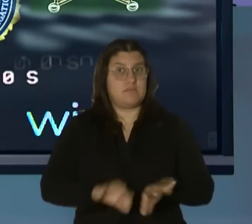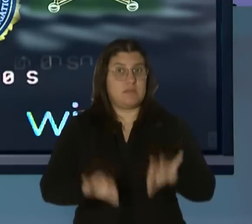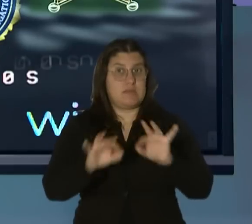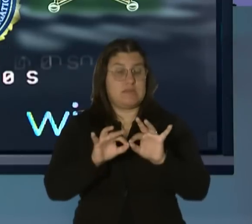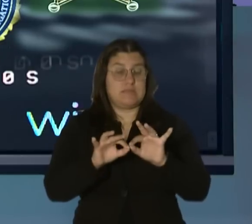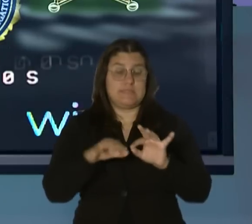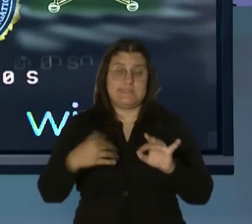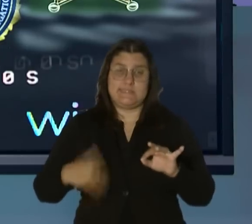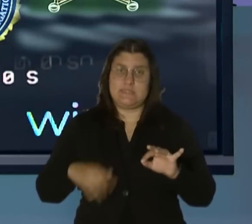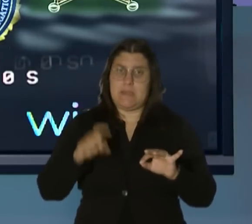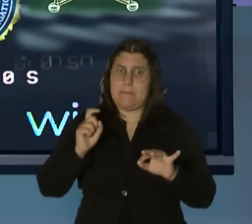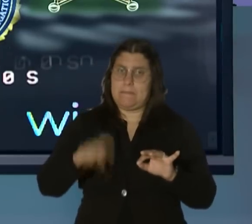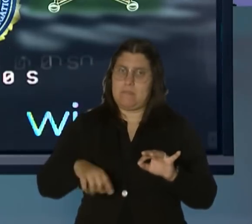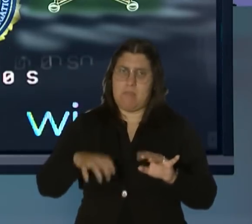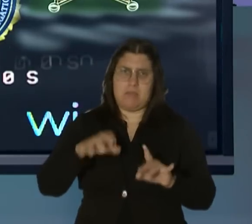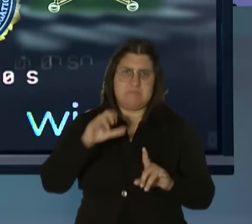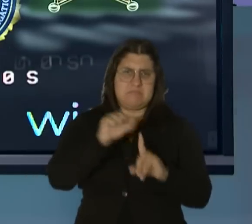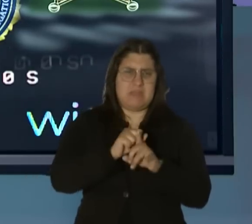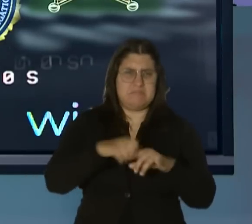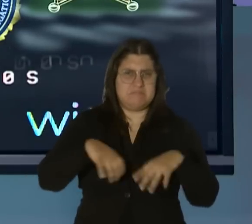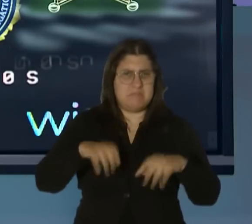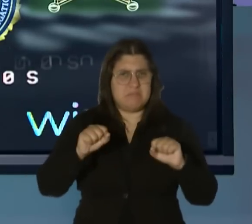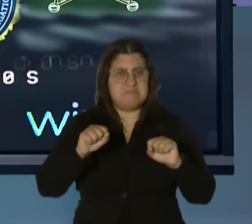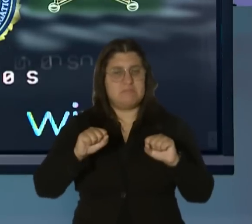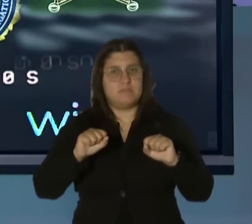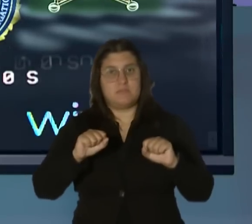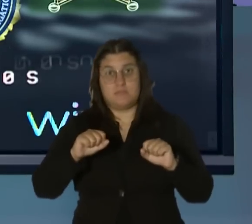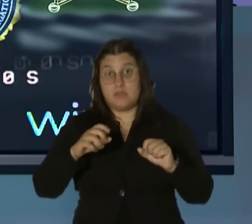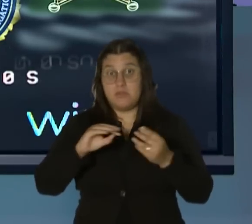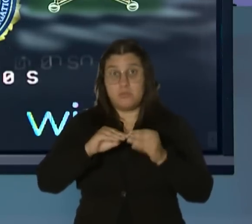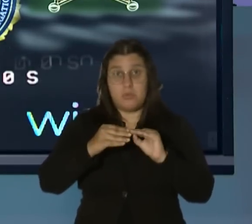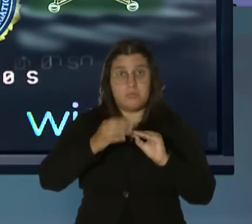que eso